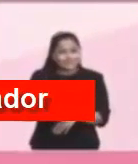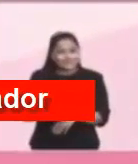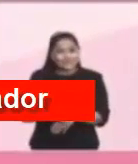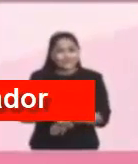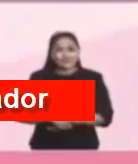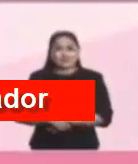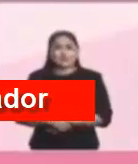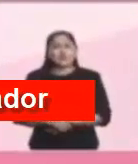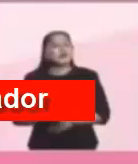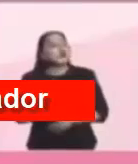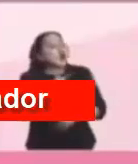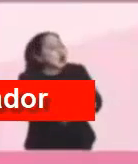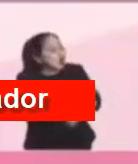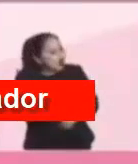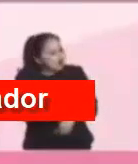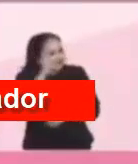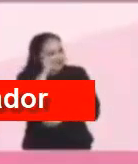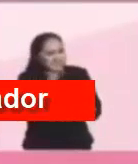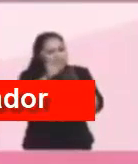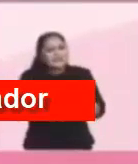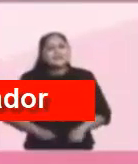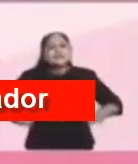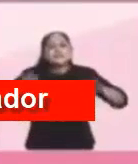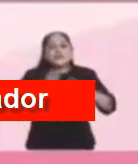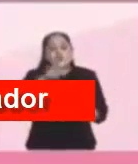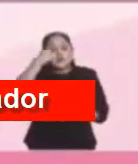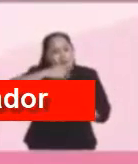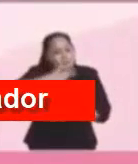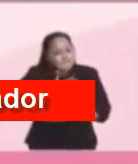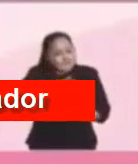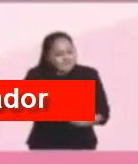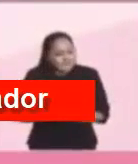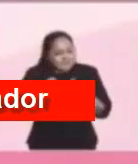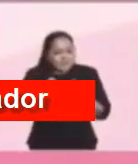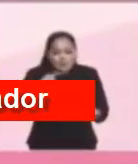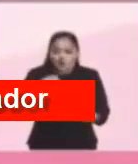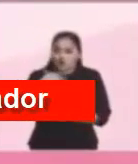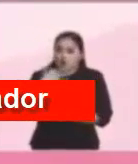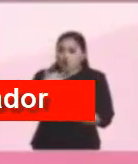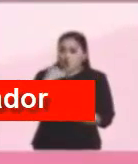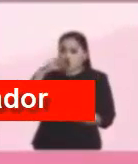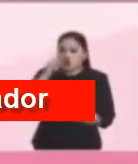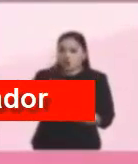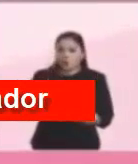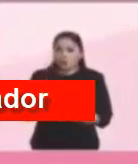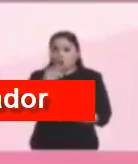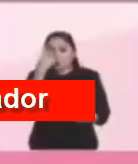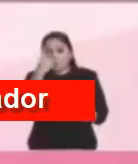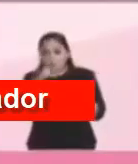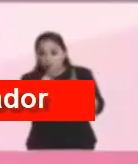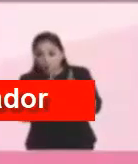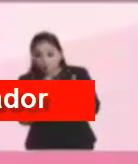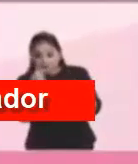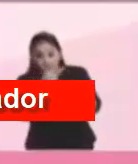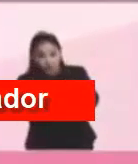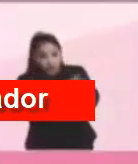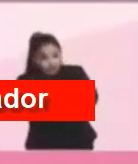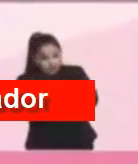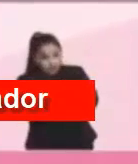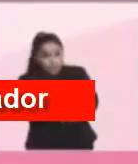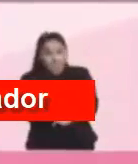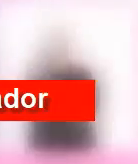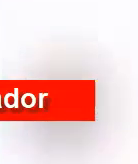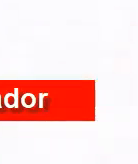pesos están entambados, o personas de la tercera edad, especialmente mujeres, que están criminalizadas en ese